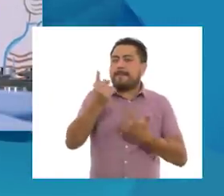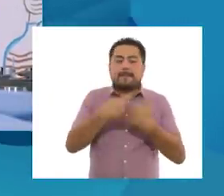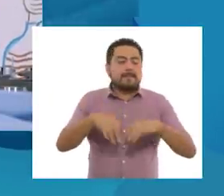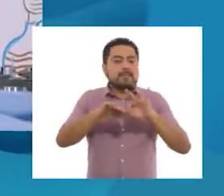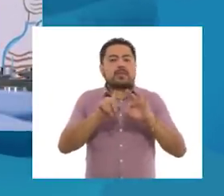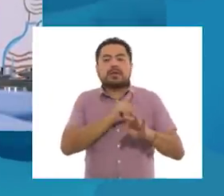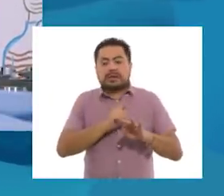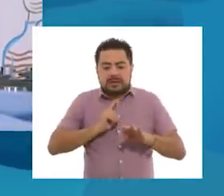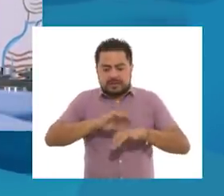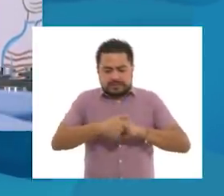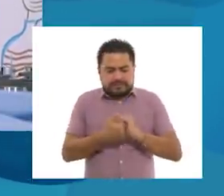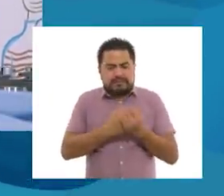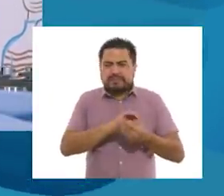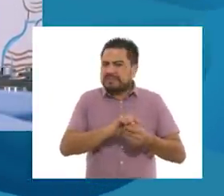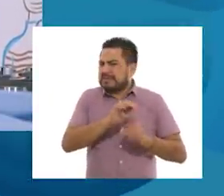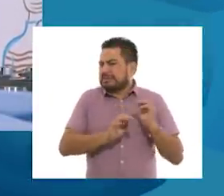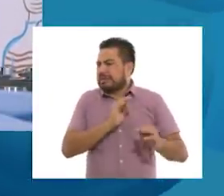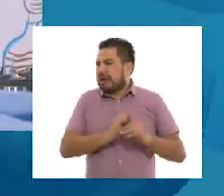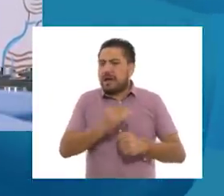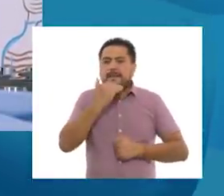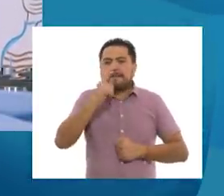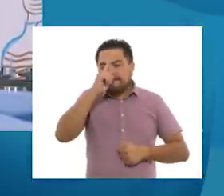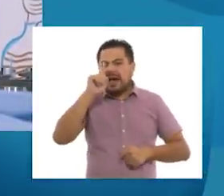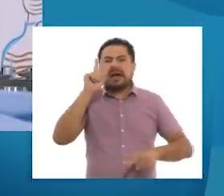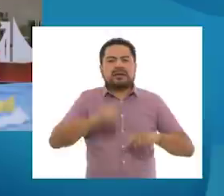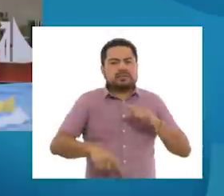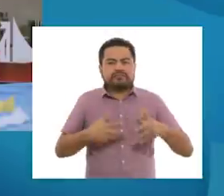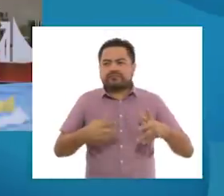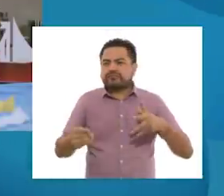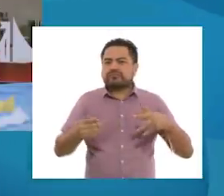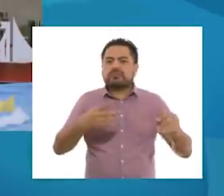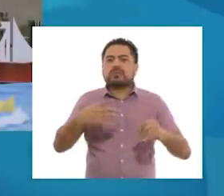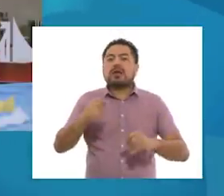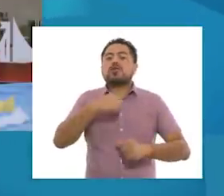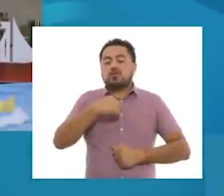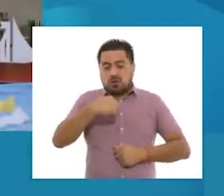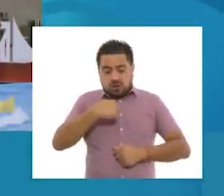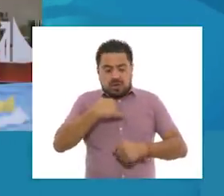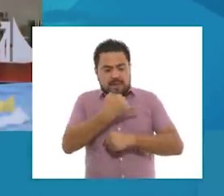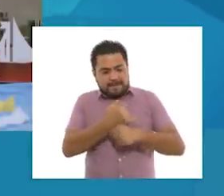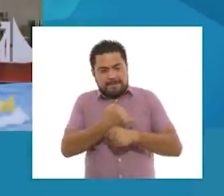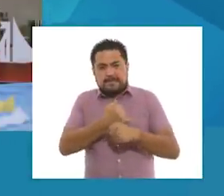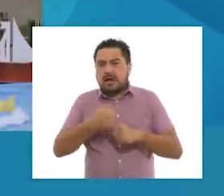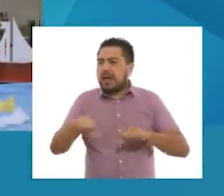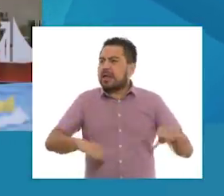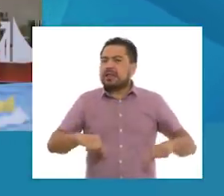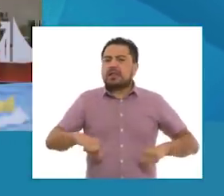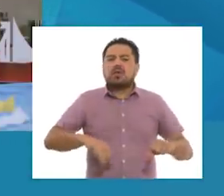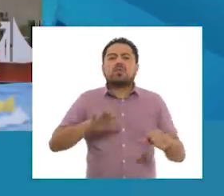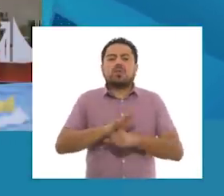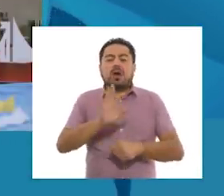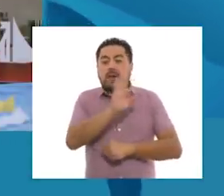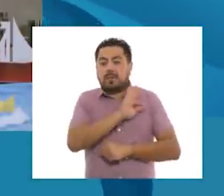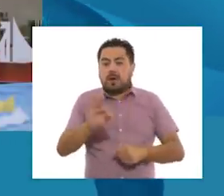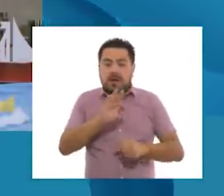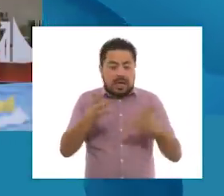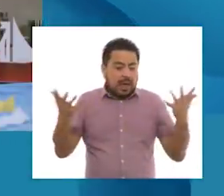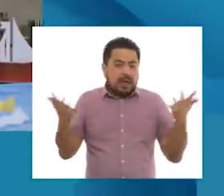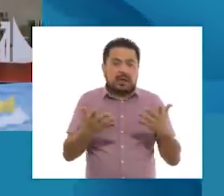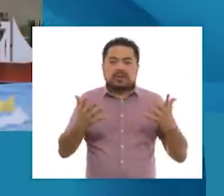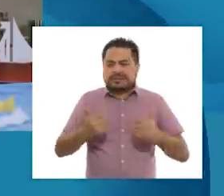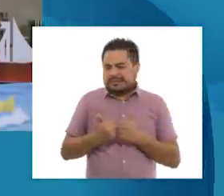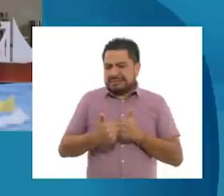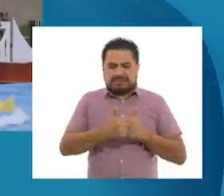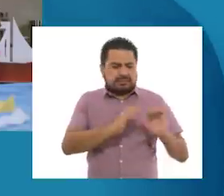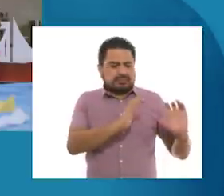de lavarse las manos correctamente para evitar contagios. Yo investigué acerca de las actividades que se pueden realizar guardando